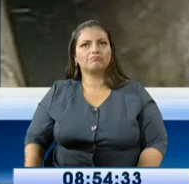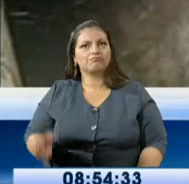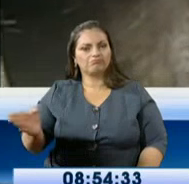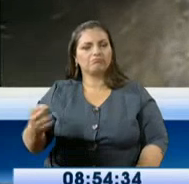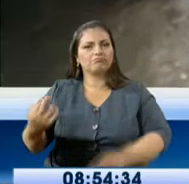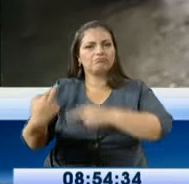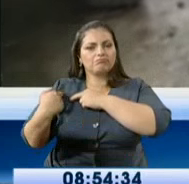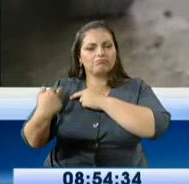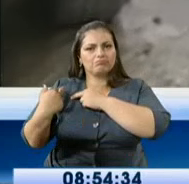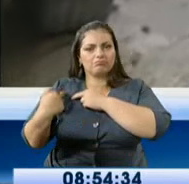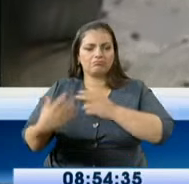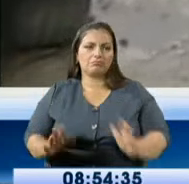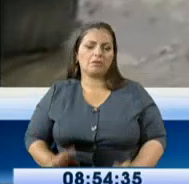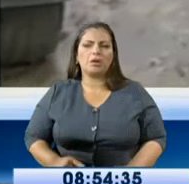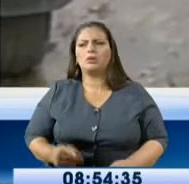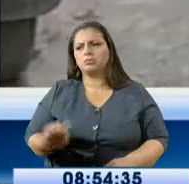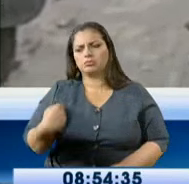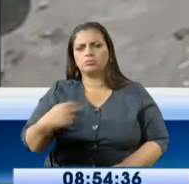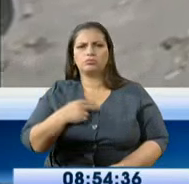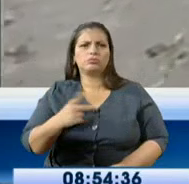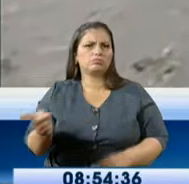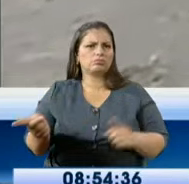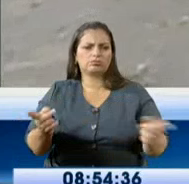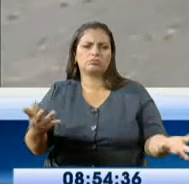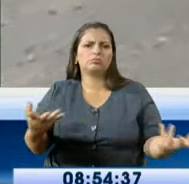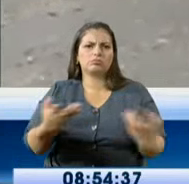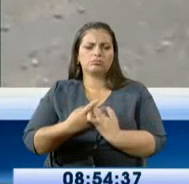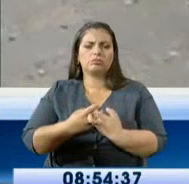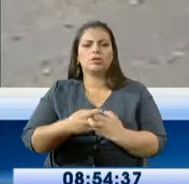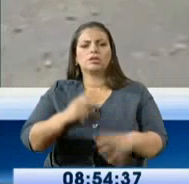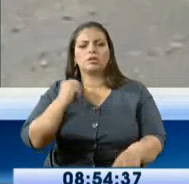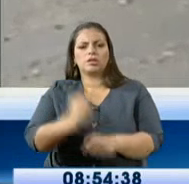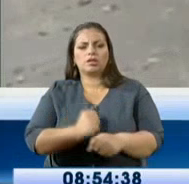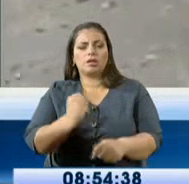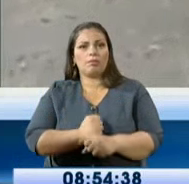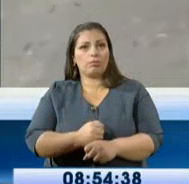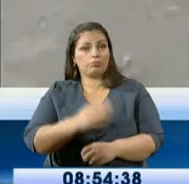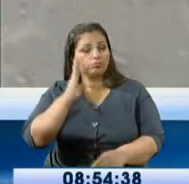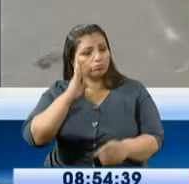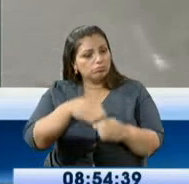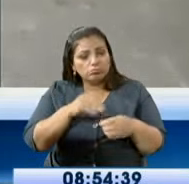igual en conjunto con ellos trabajando para mitigar los problemas que se generan en